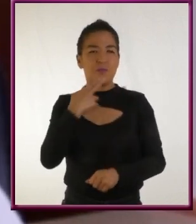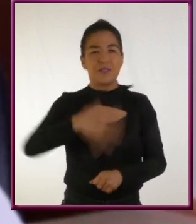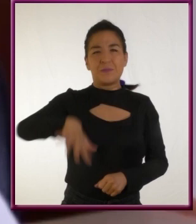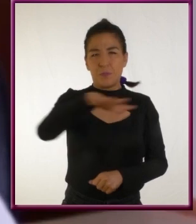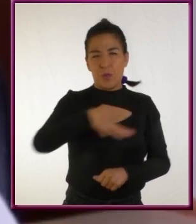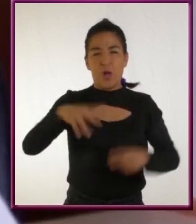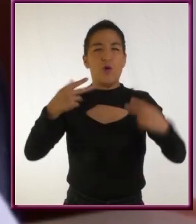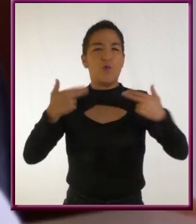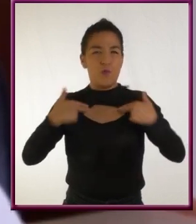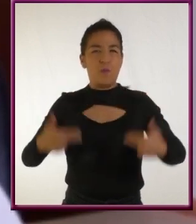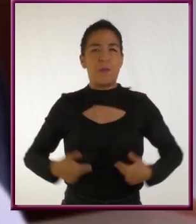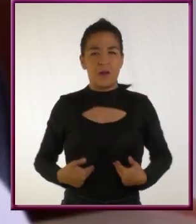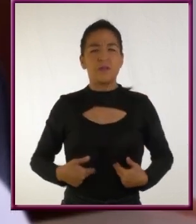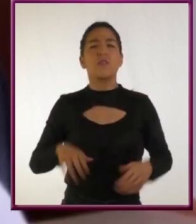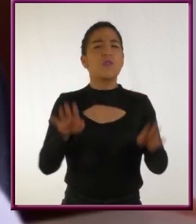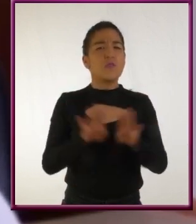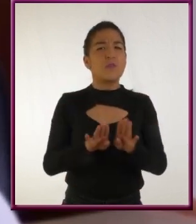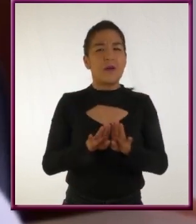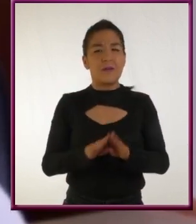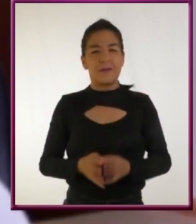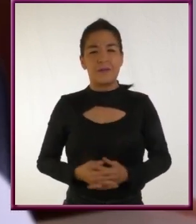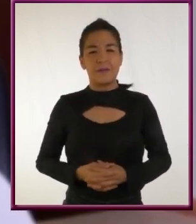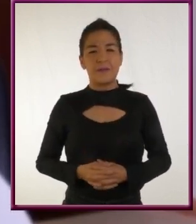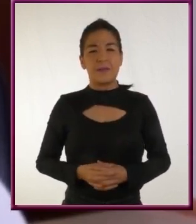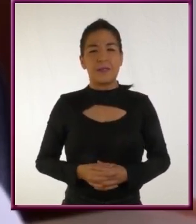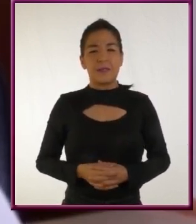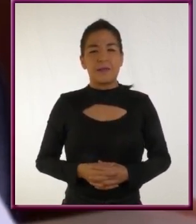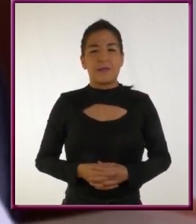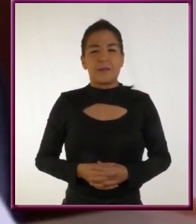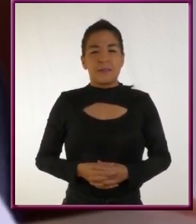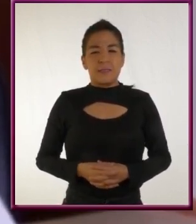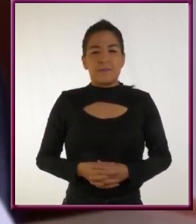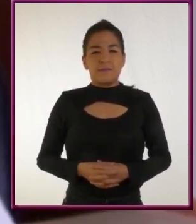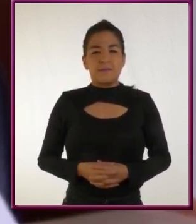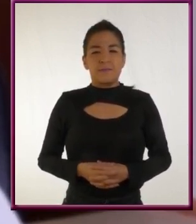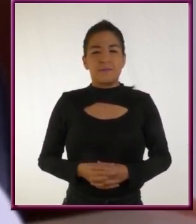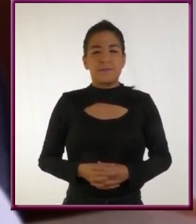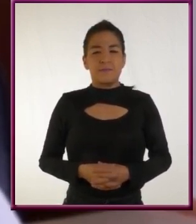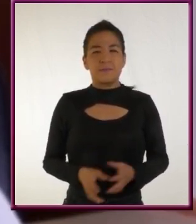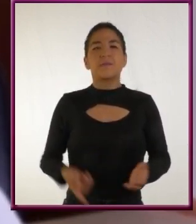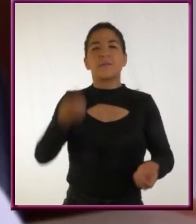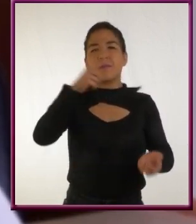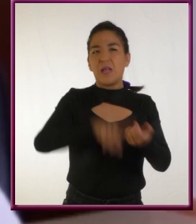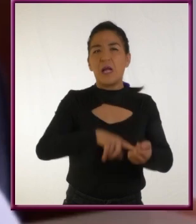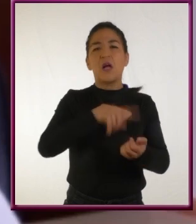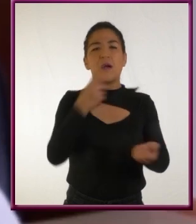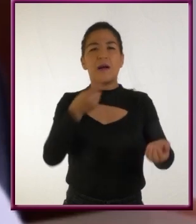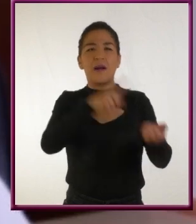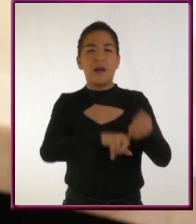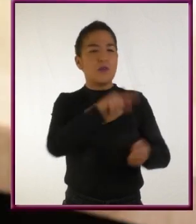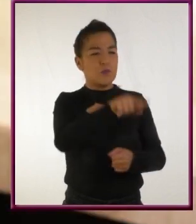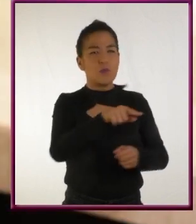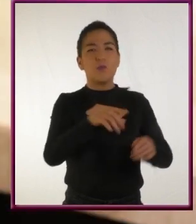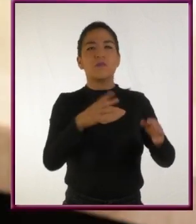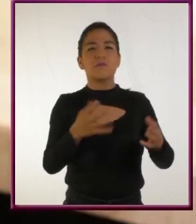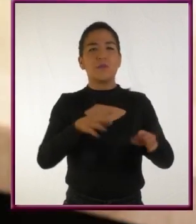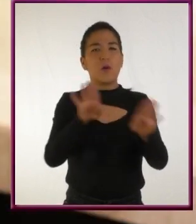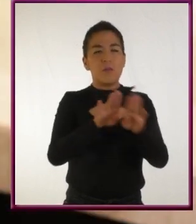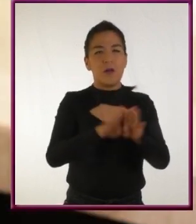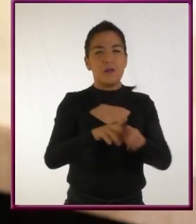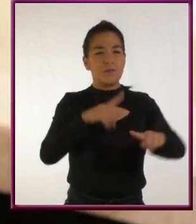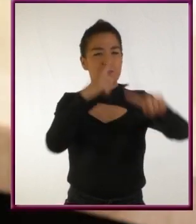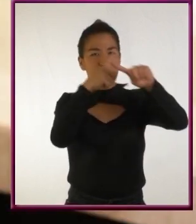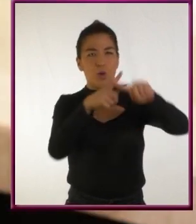forma útil para nosotros los humanos es a través de la tabla de multiplicar simetrías. O sea, uno